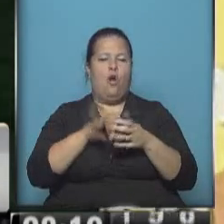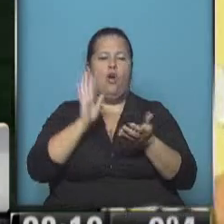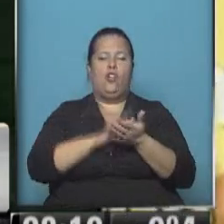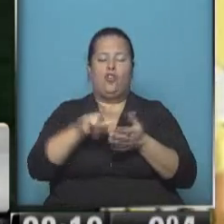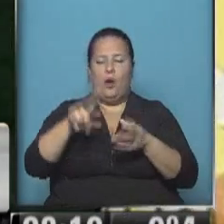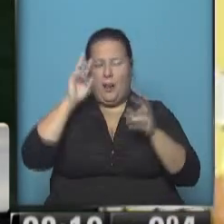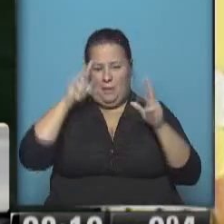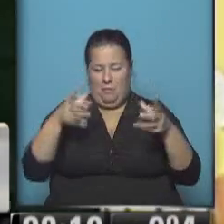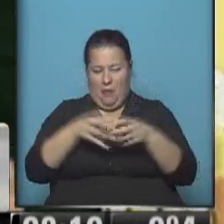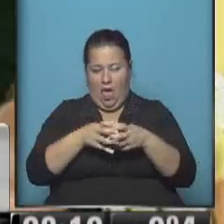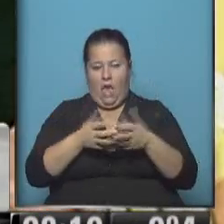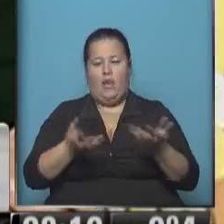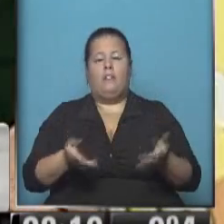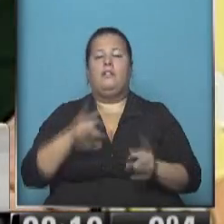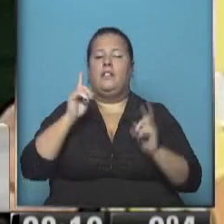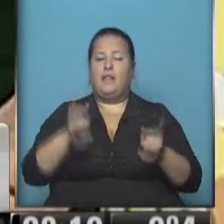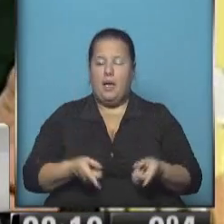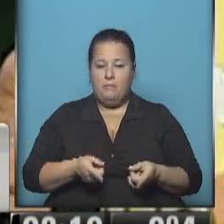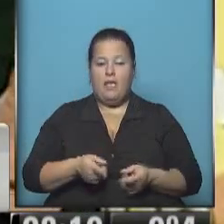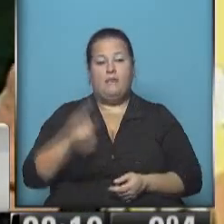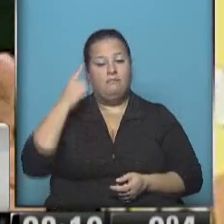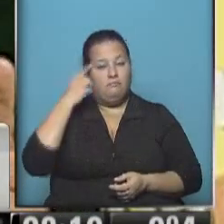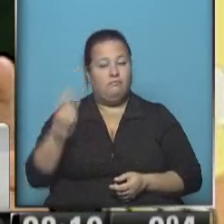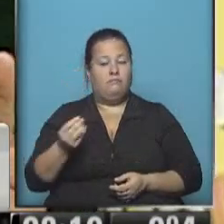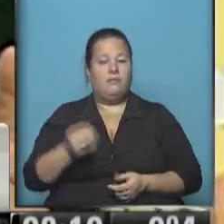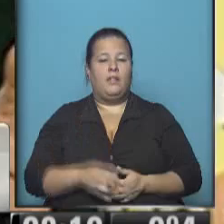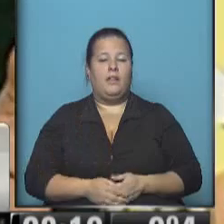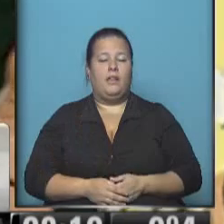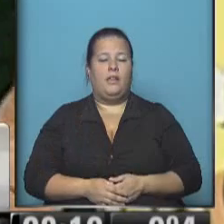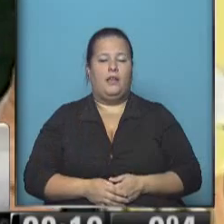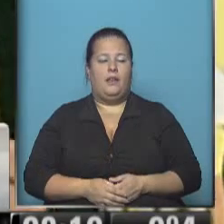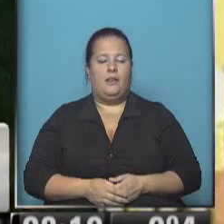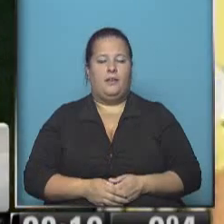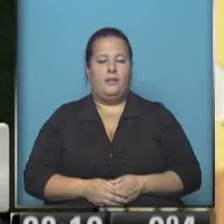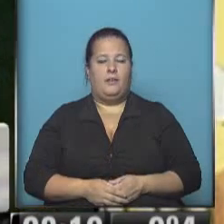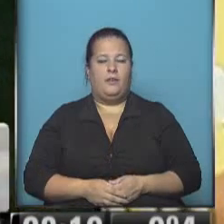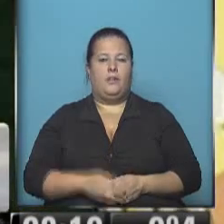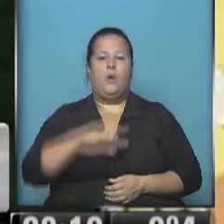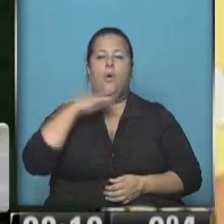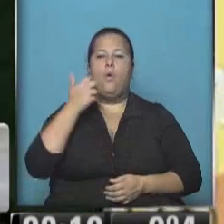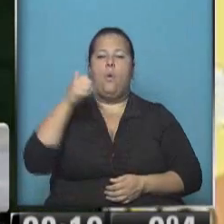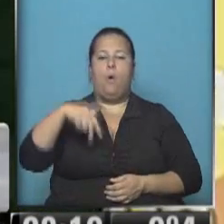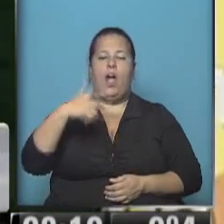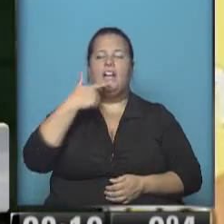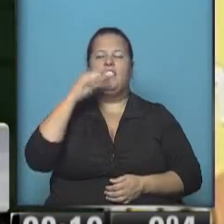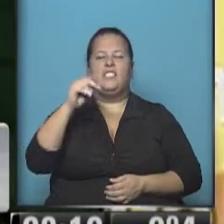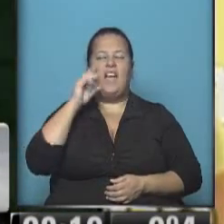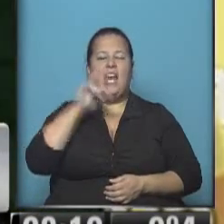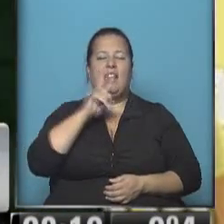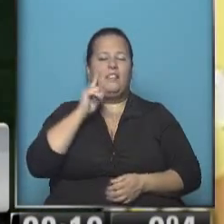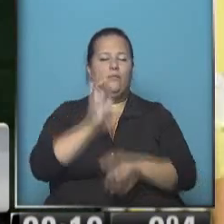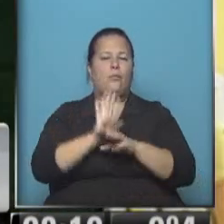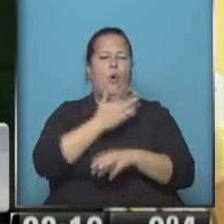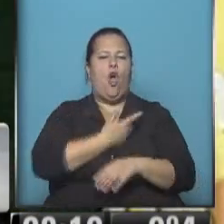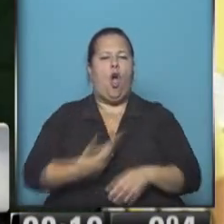esta idea y además tengo en cuenta sobre todo que él juan schiaretti representa un